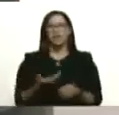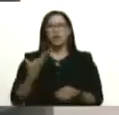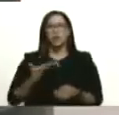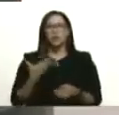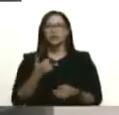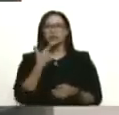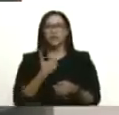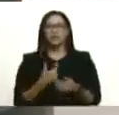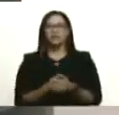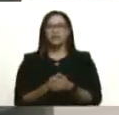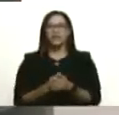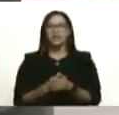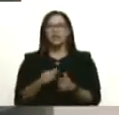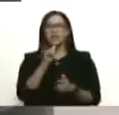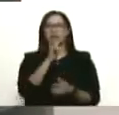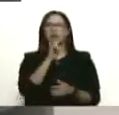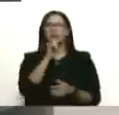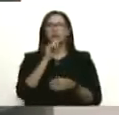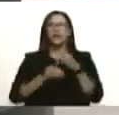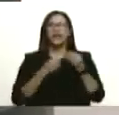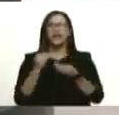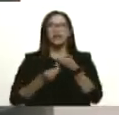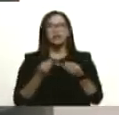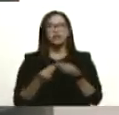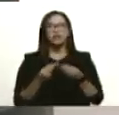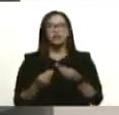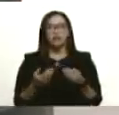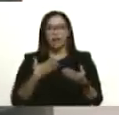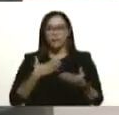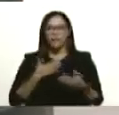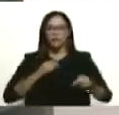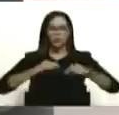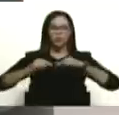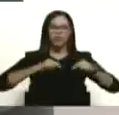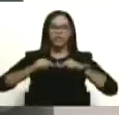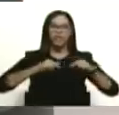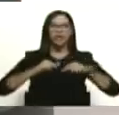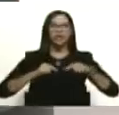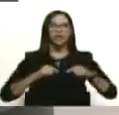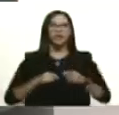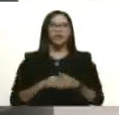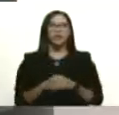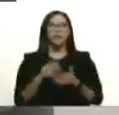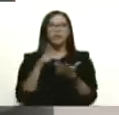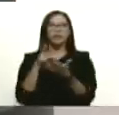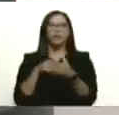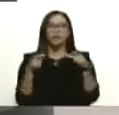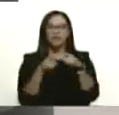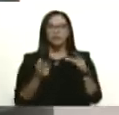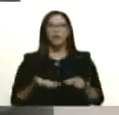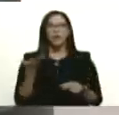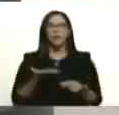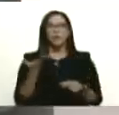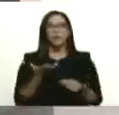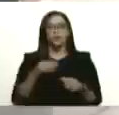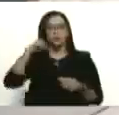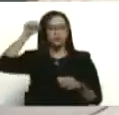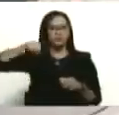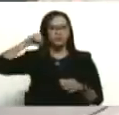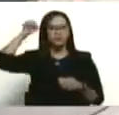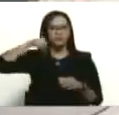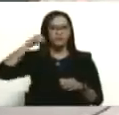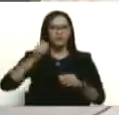señalar que el documental fue hecho, a mí me tocó dirigirlo, participó un equipo muy importante de cineastas, participaron los